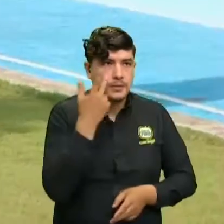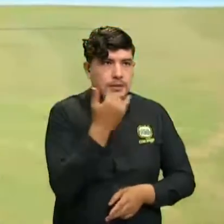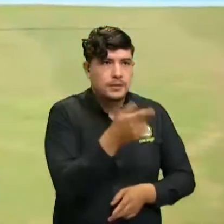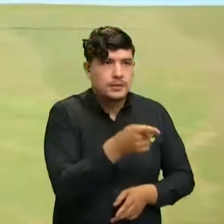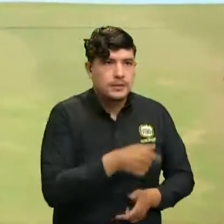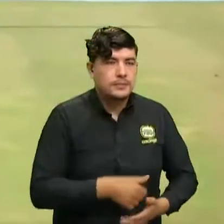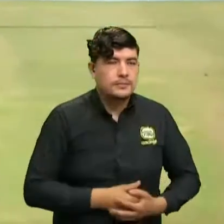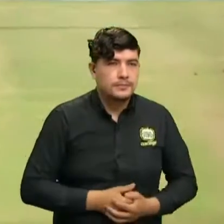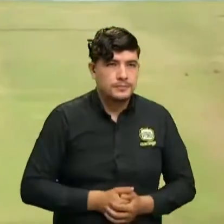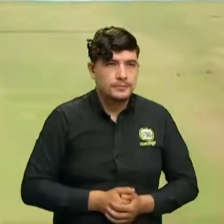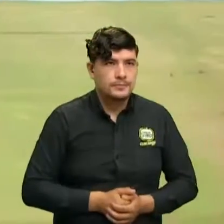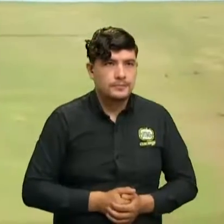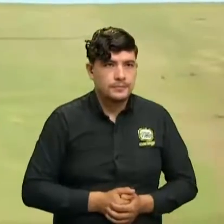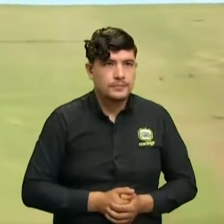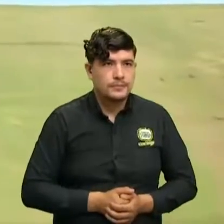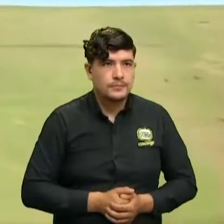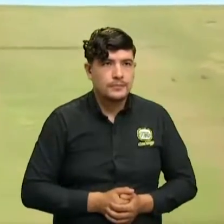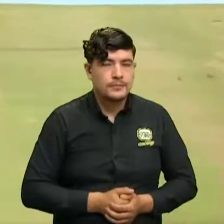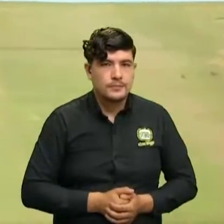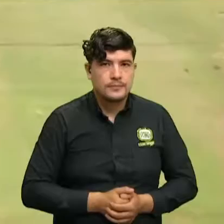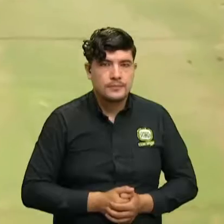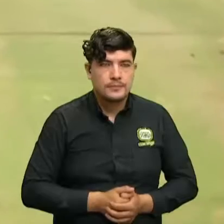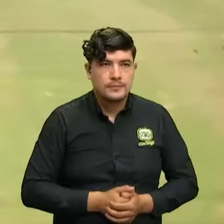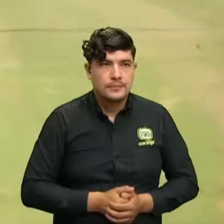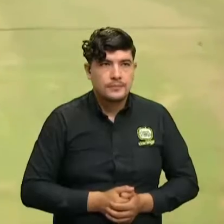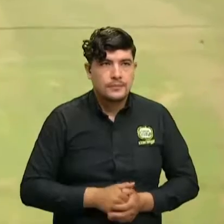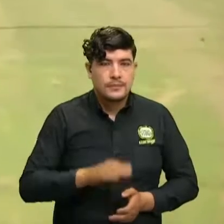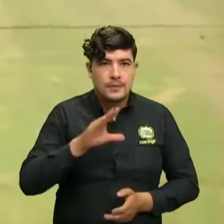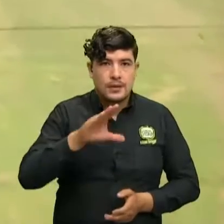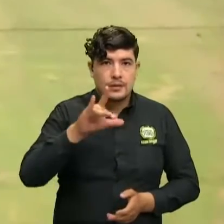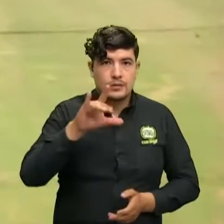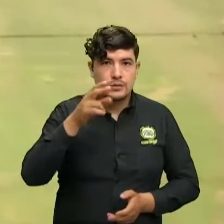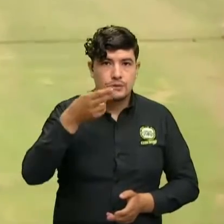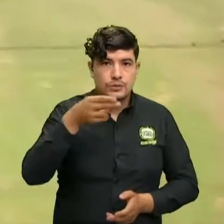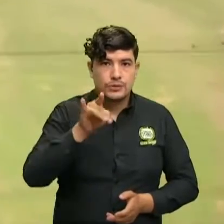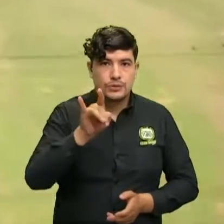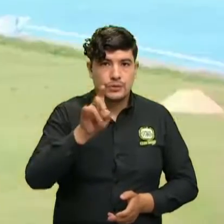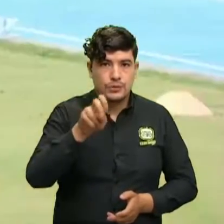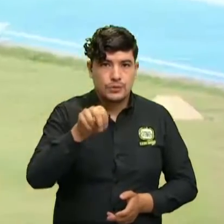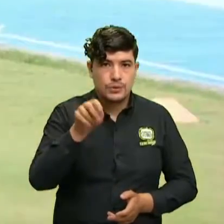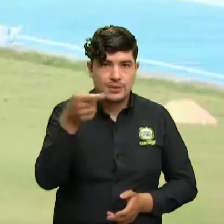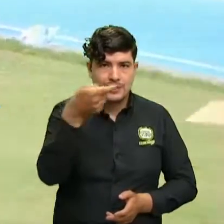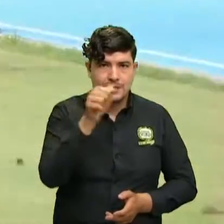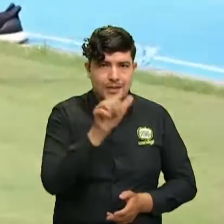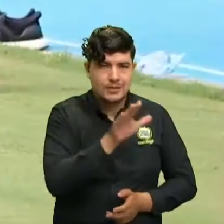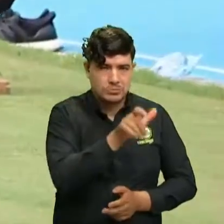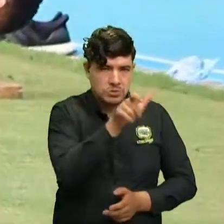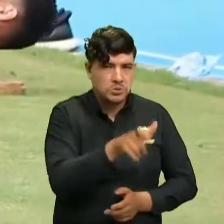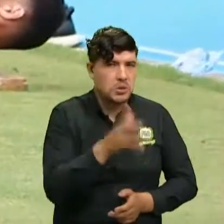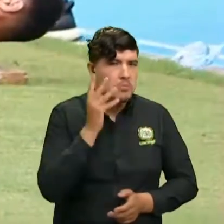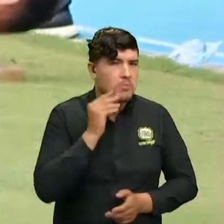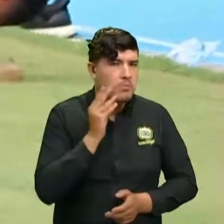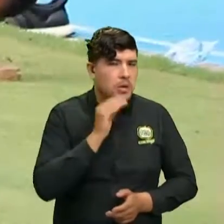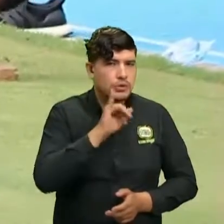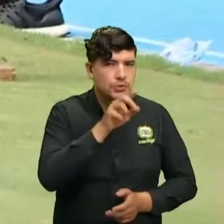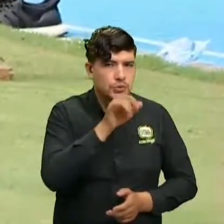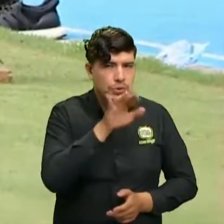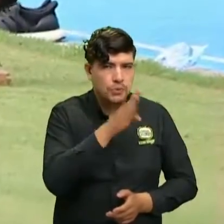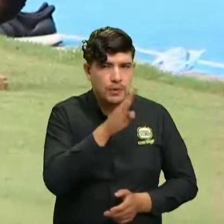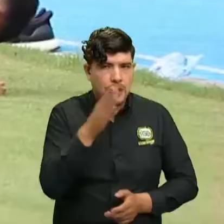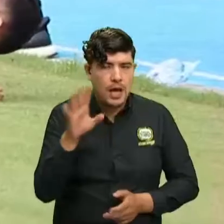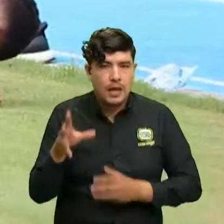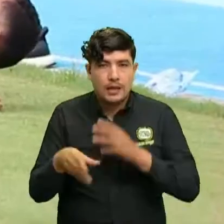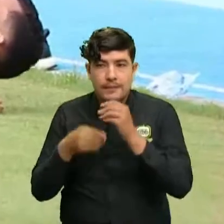barranquillero es el último refuerzo en llegar a la máquina amarilla chunga tiene pasado en barranquilla fc el junior de barranquilla y proviene de